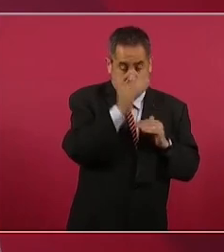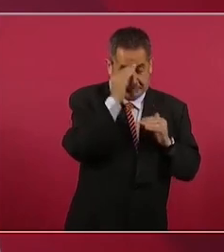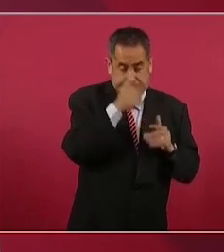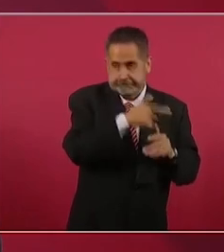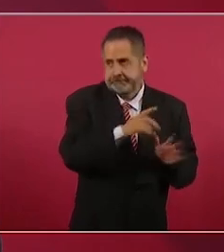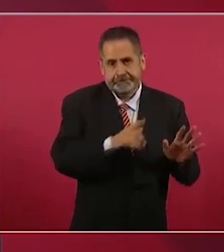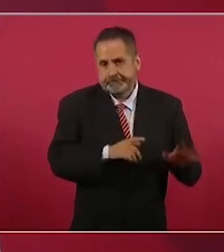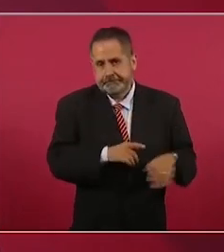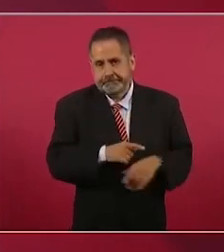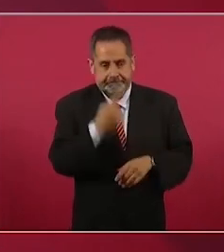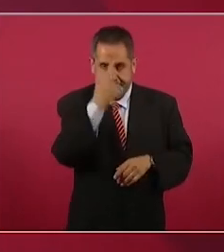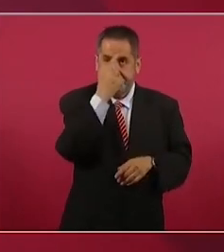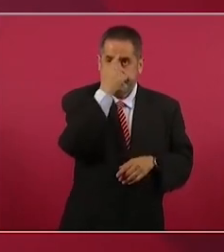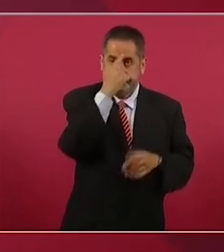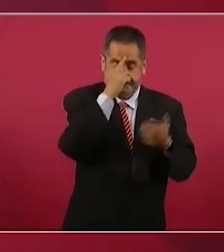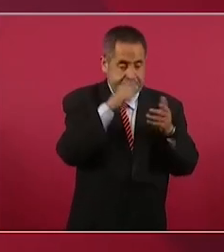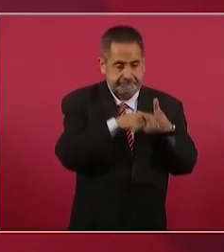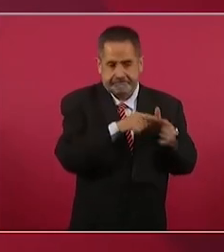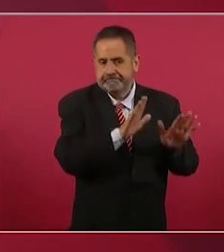porque están muy enajenados,